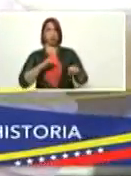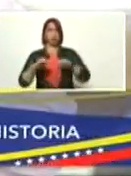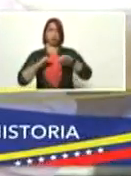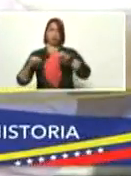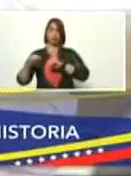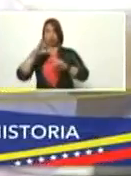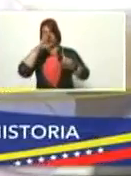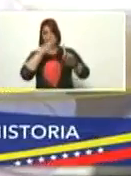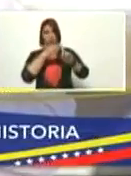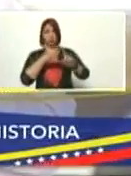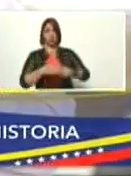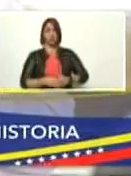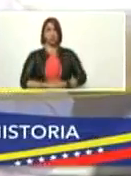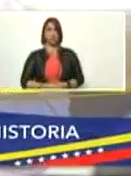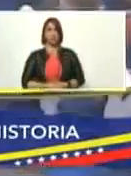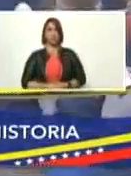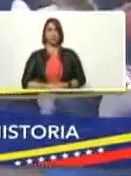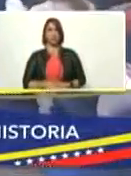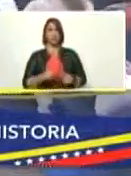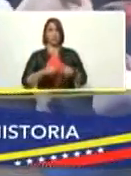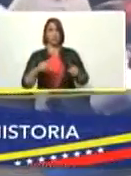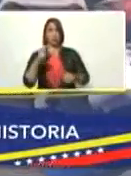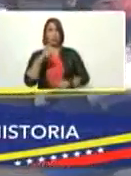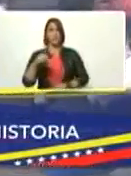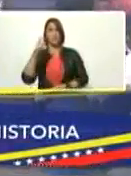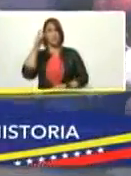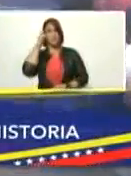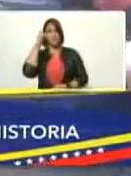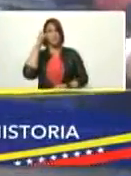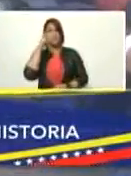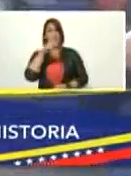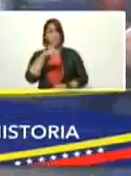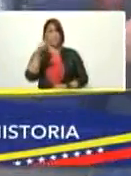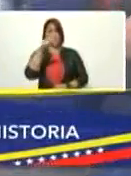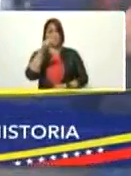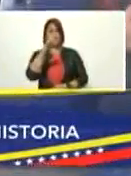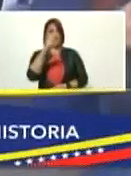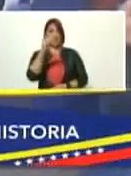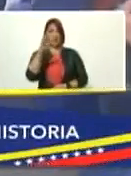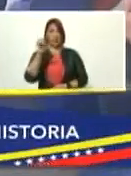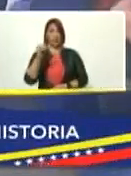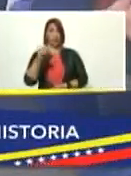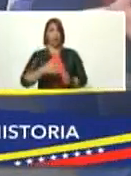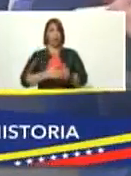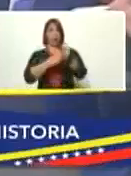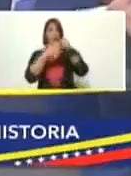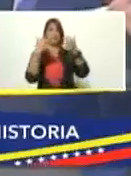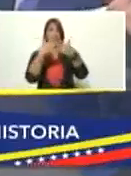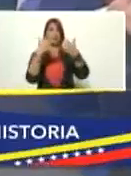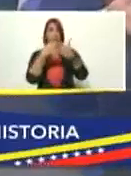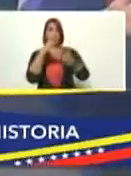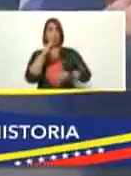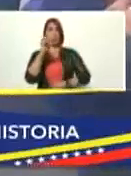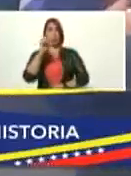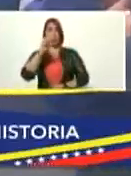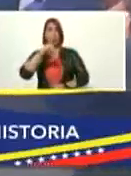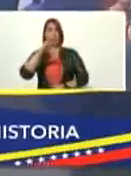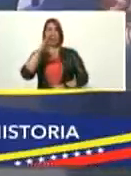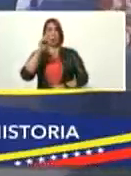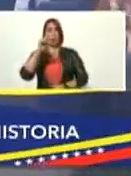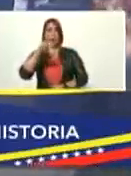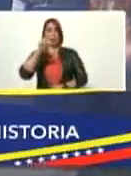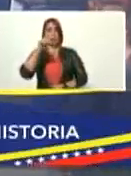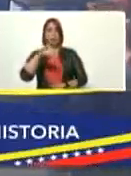esa dirección para que Pedro León Torres, héroe de la batalla de Bomboná, venga a su tierra, y José